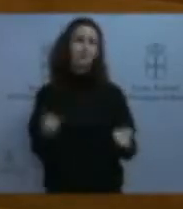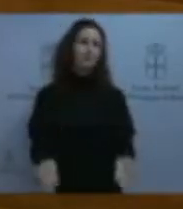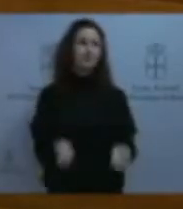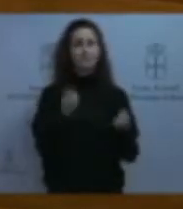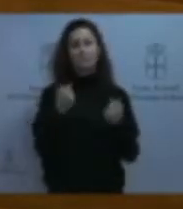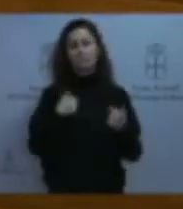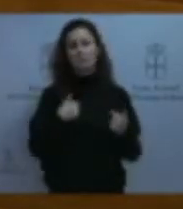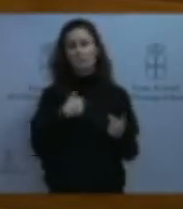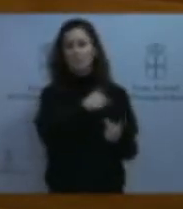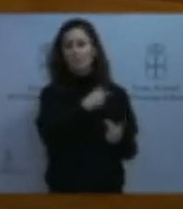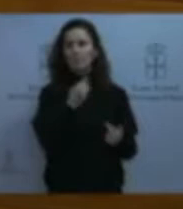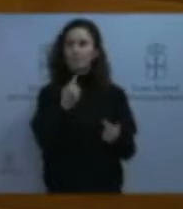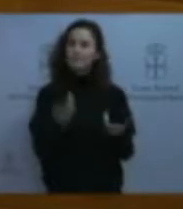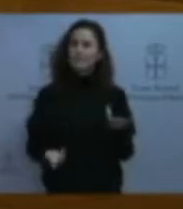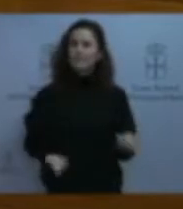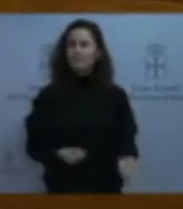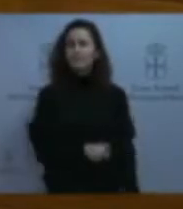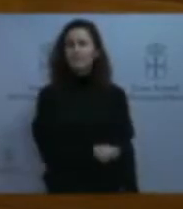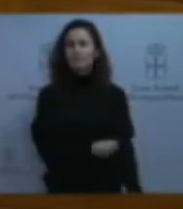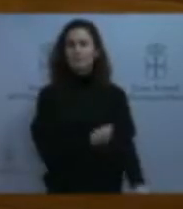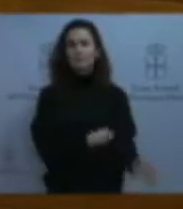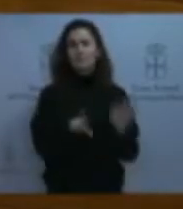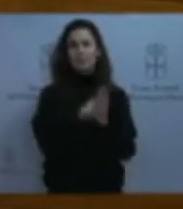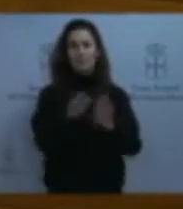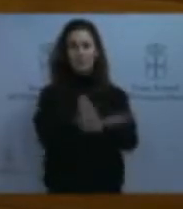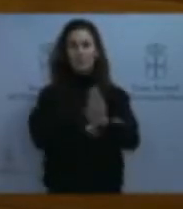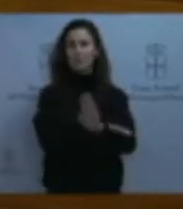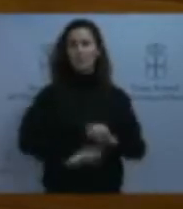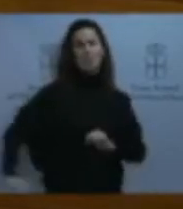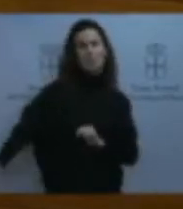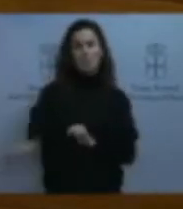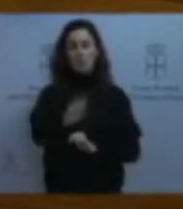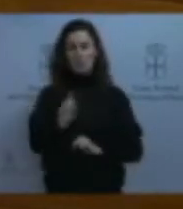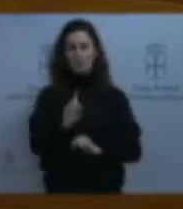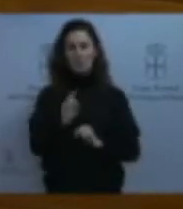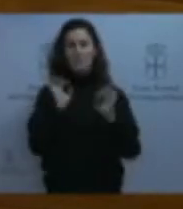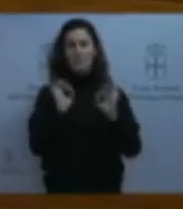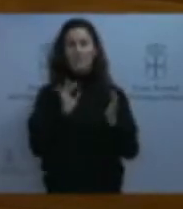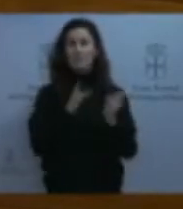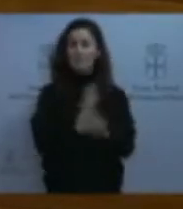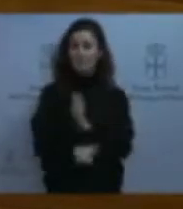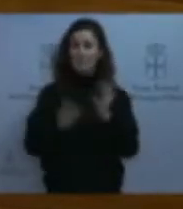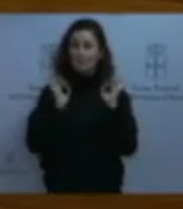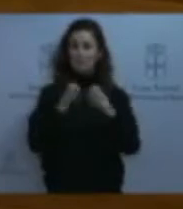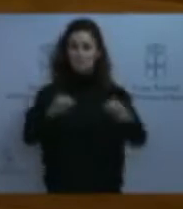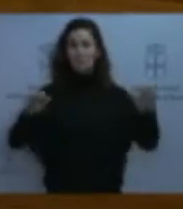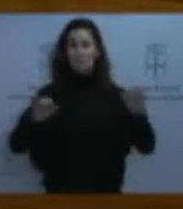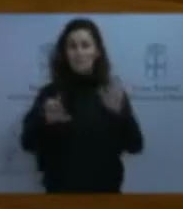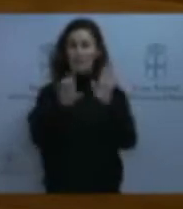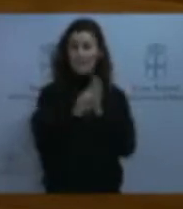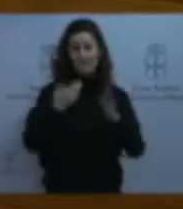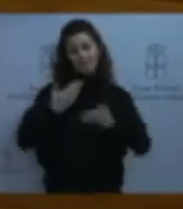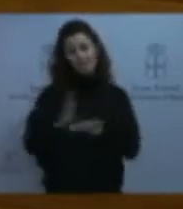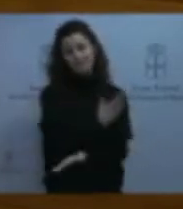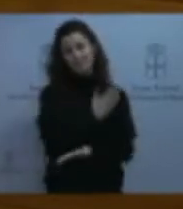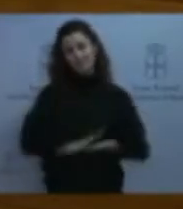inicio. No es una ley del Gobierno, es una ley de esta Cámara. Usted no le pedirá al Gobierno que no aplique una ley. Esto, en primer lugar. O solo las leyes